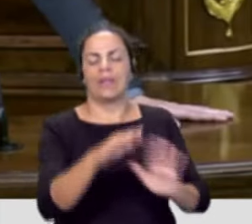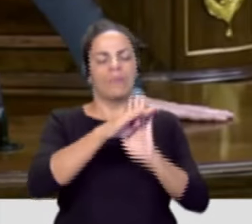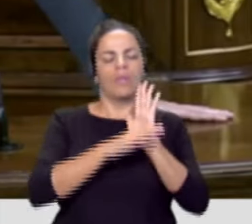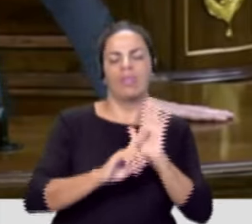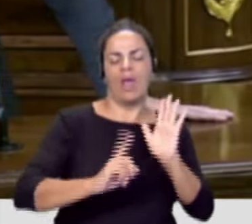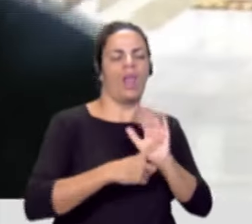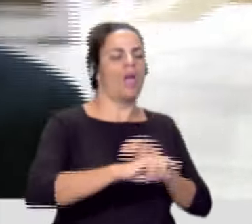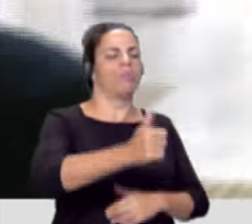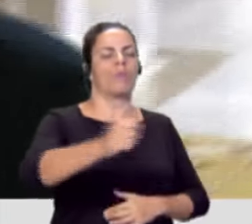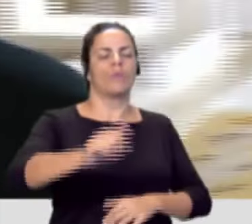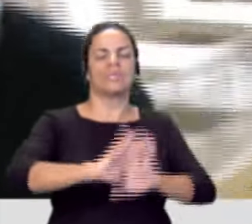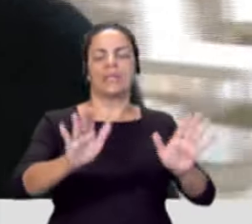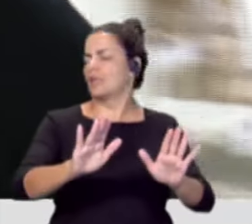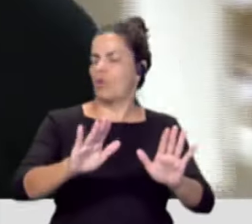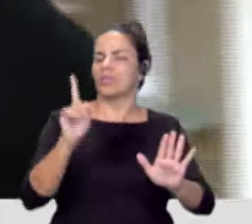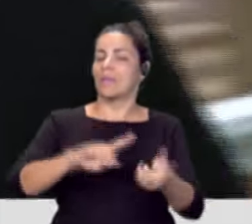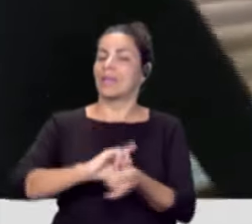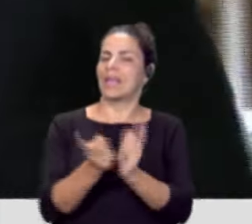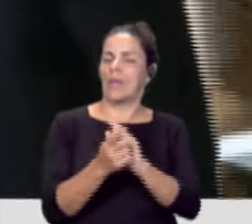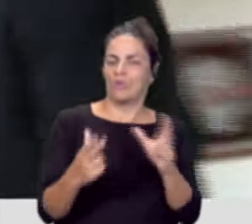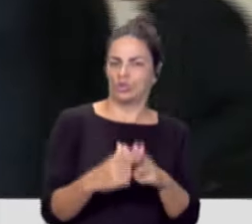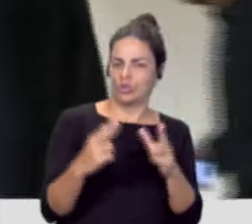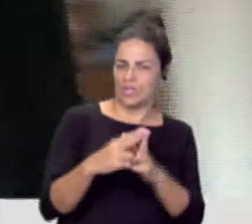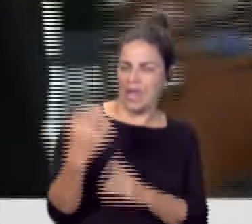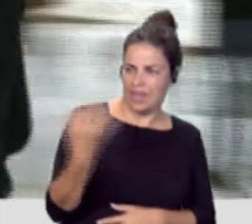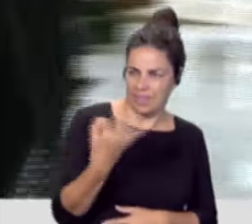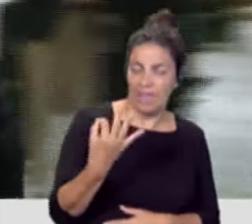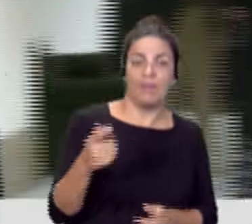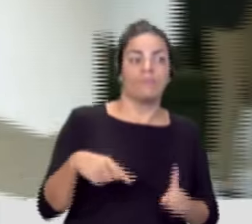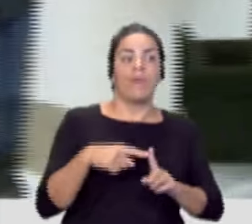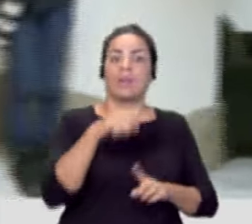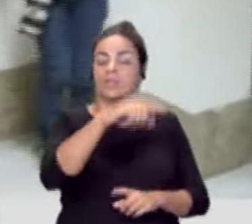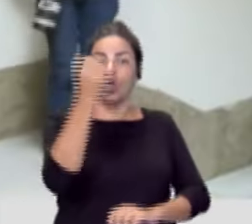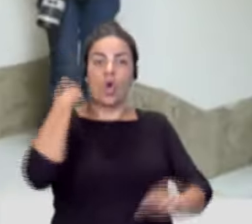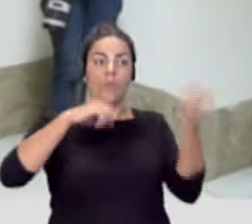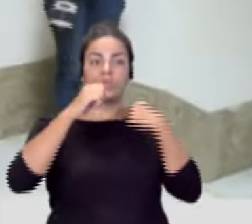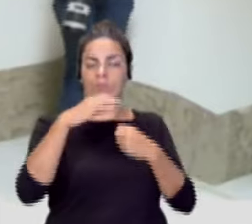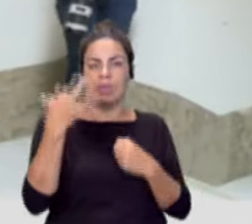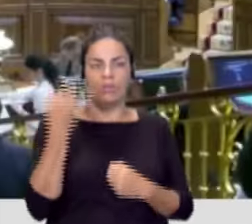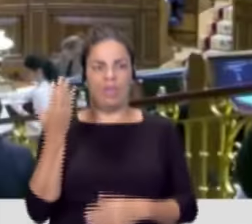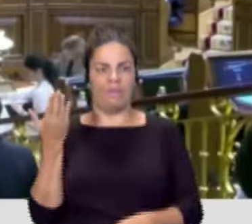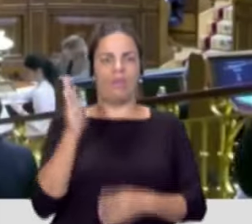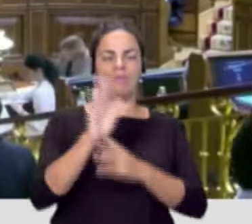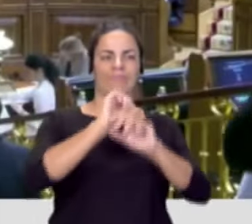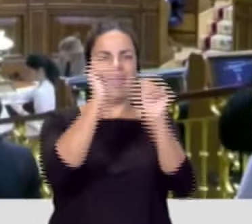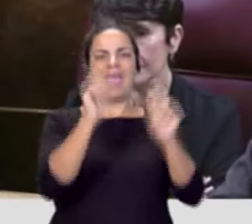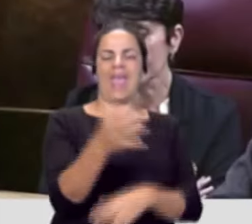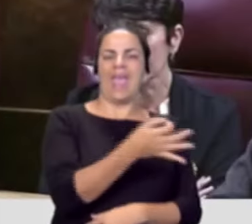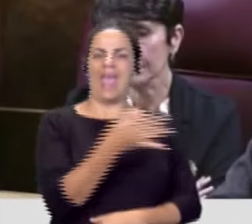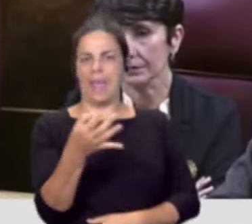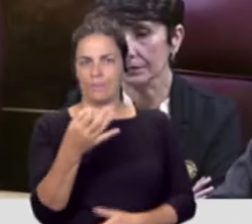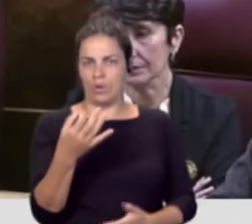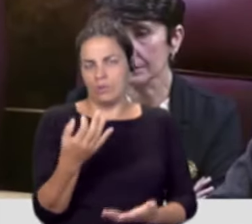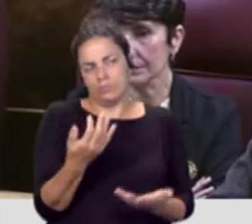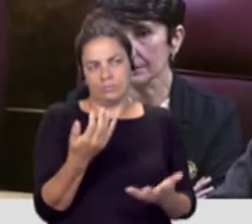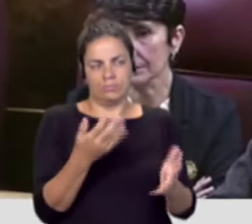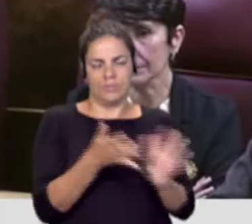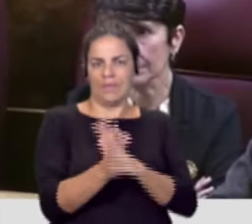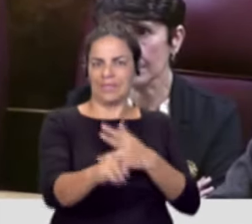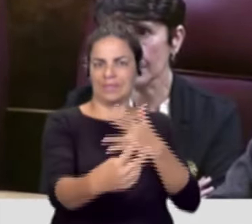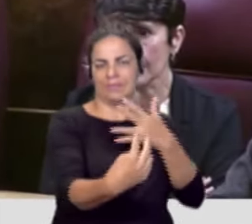que haber un cambio social y, evidentemente, los que tienen que abanderar ese comportamiento de una forma lo más, llamémosle, transparente posible y